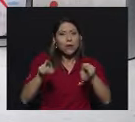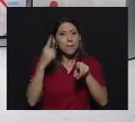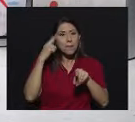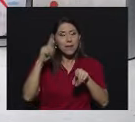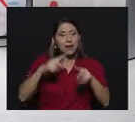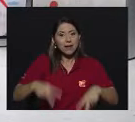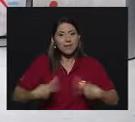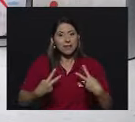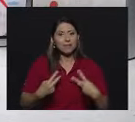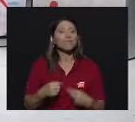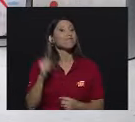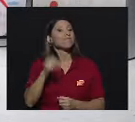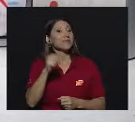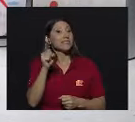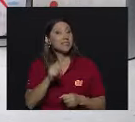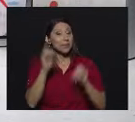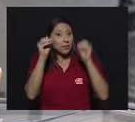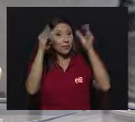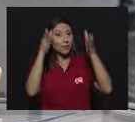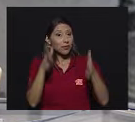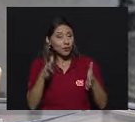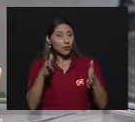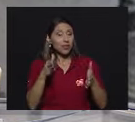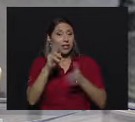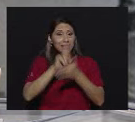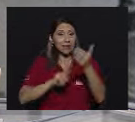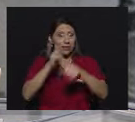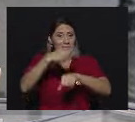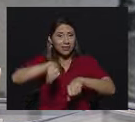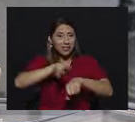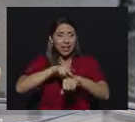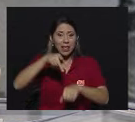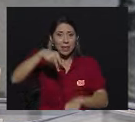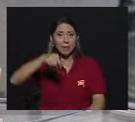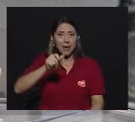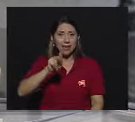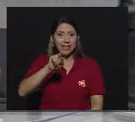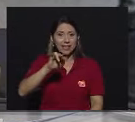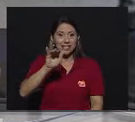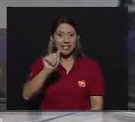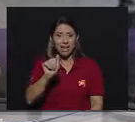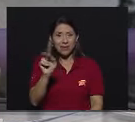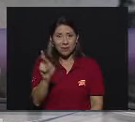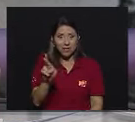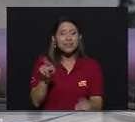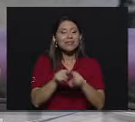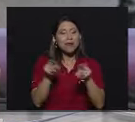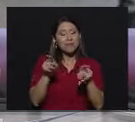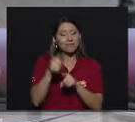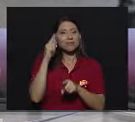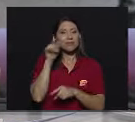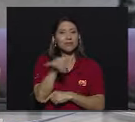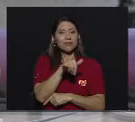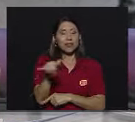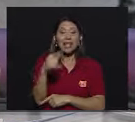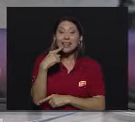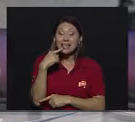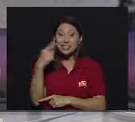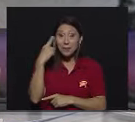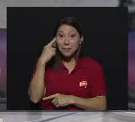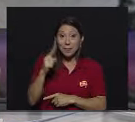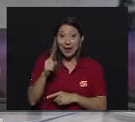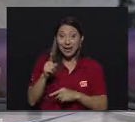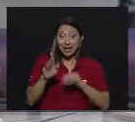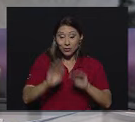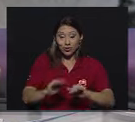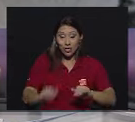vida. Sí, con ustedes coincide la académica del CIDE de la Universidad Nacional, Patricia Ramírez, quien considera que para ampliar la cobertura del